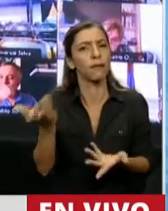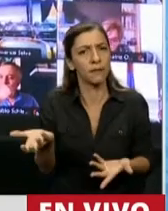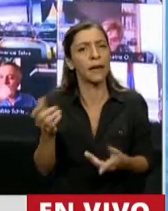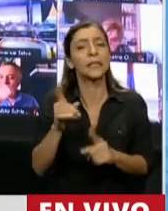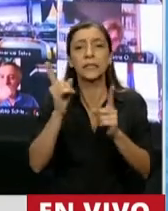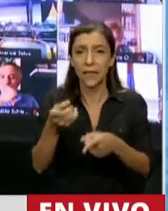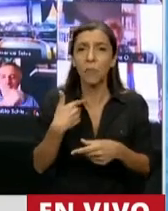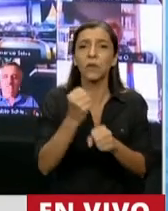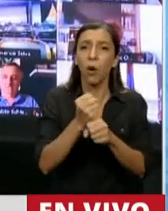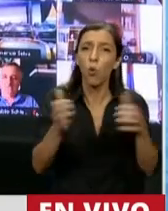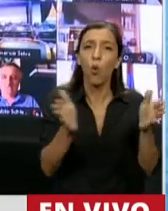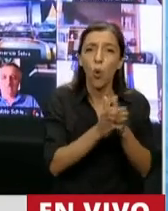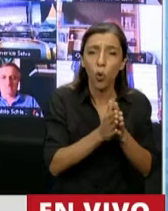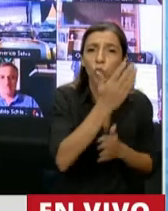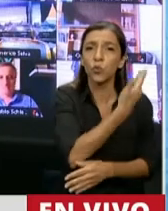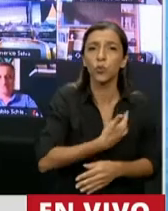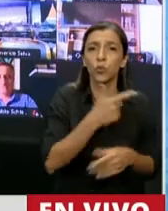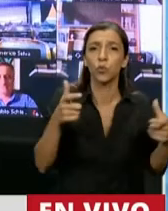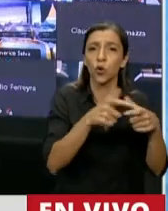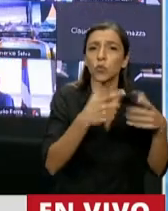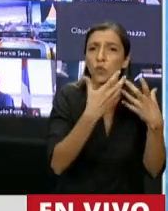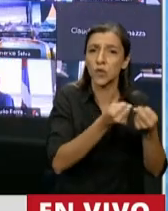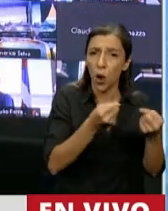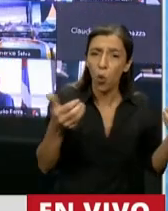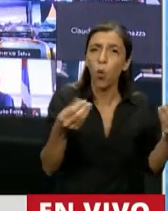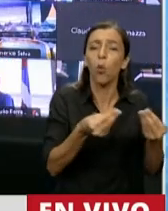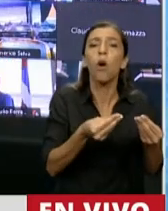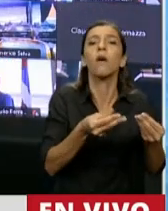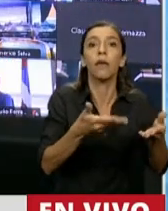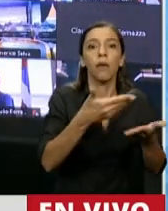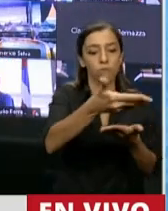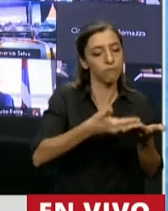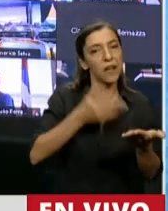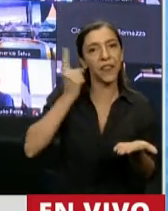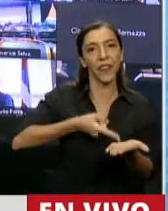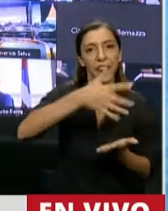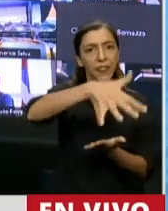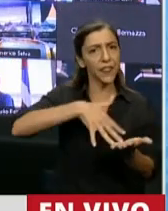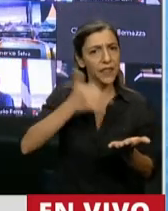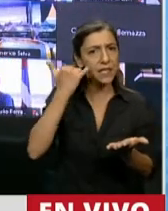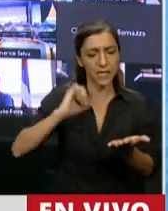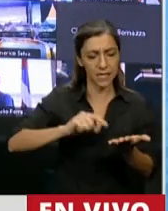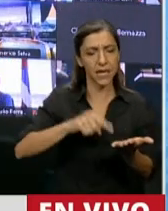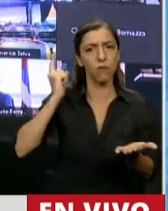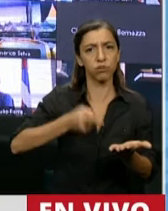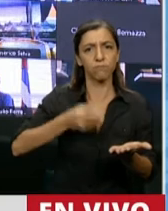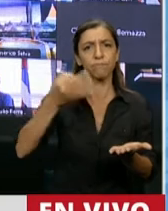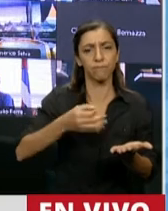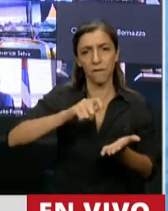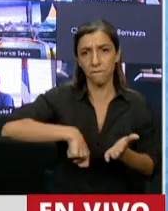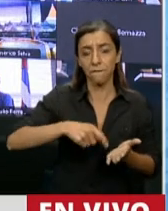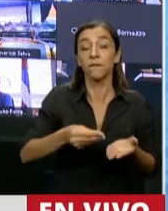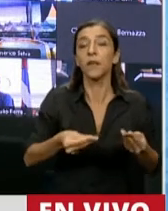de Salud, consiguió un dictamen a principios de noviembre, un dictamen que está